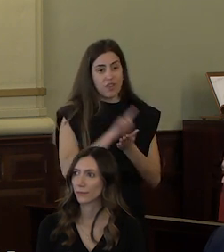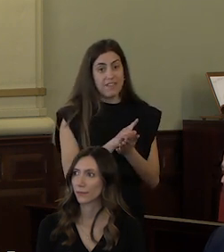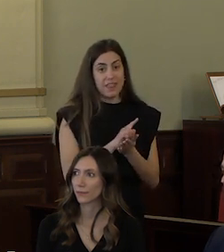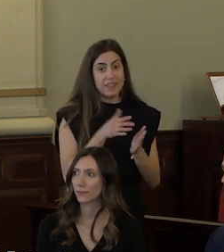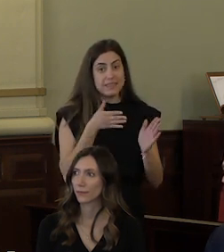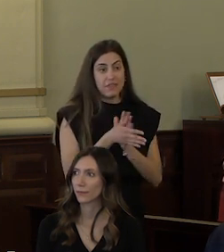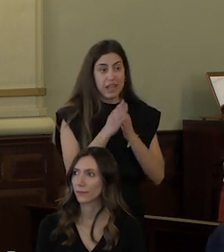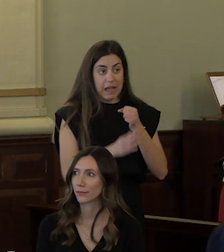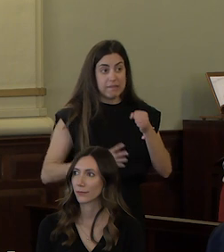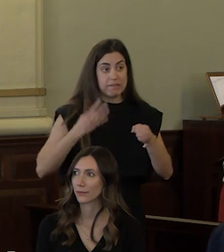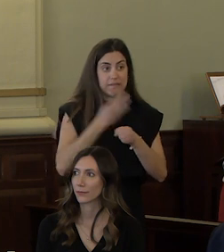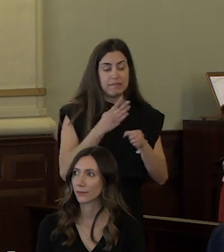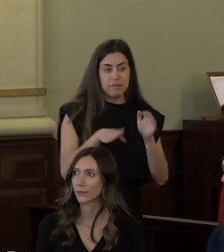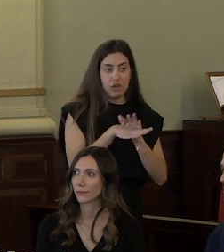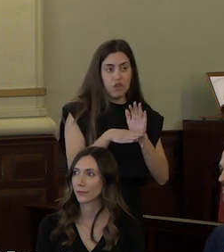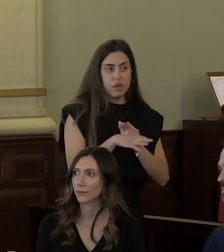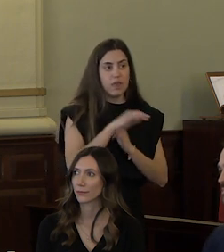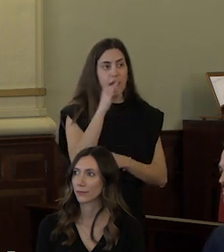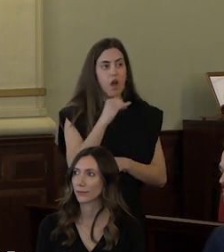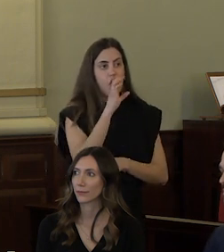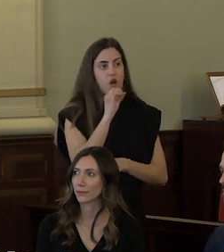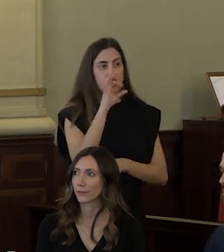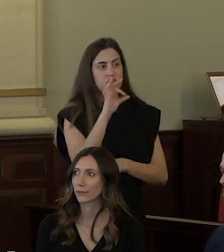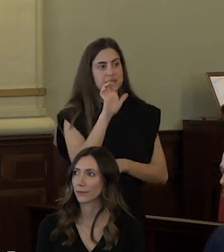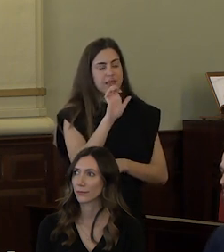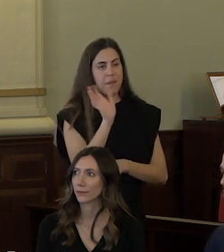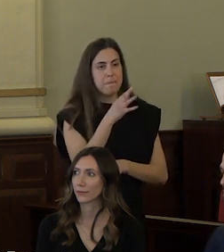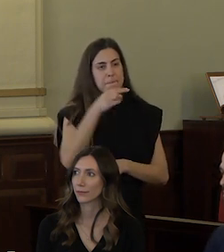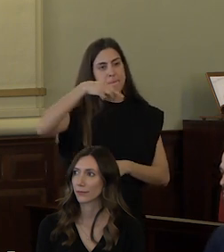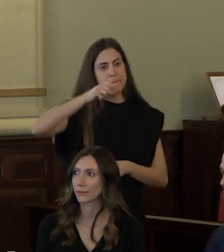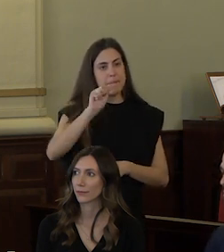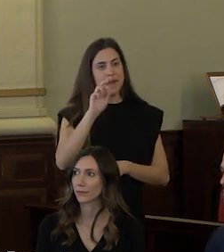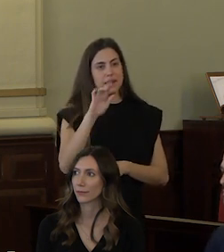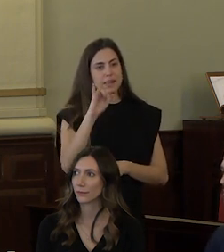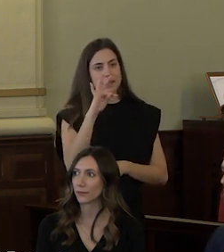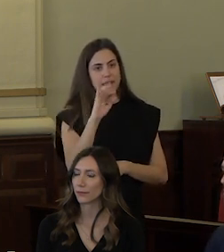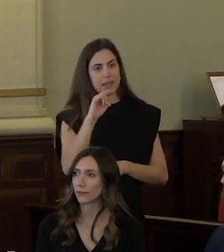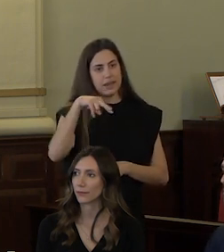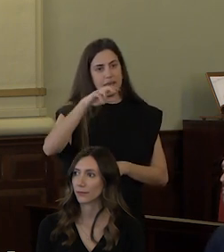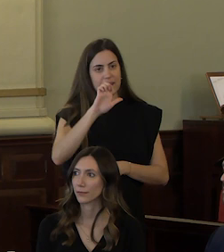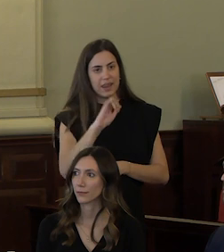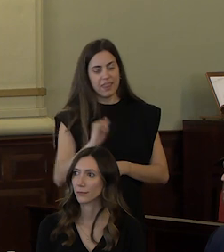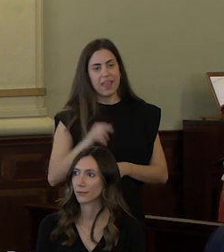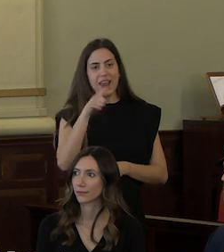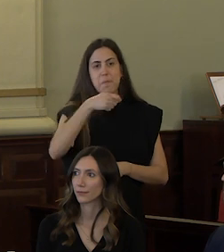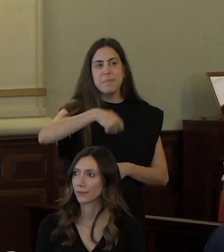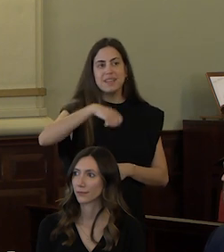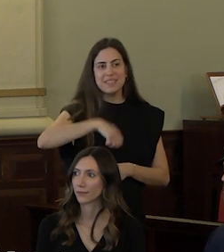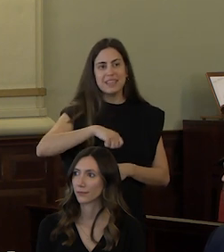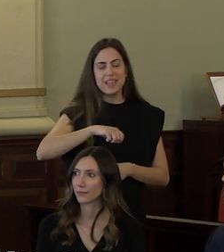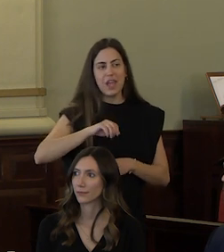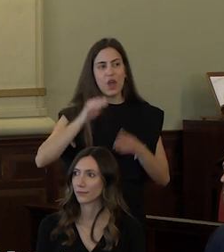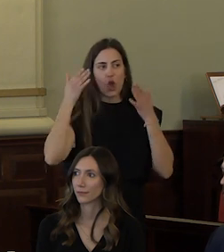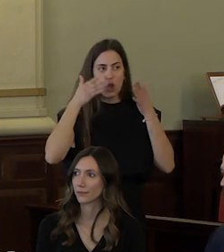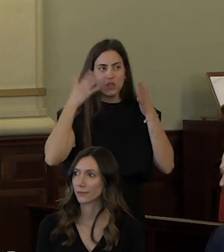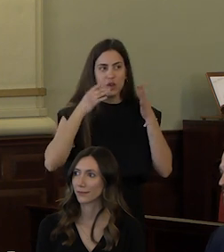continuidad. José Martínez, que es el presidente del Consejo Territorial, que le pido que venga al atril otro albaceteño, ¿eh? Aunque esté en Toledo, es de